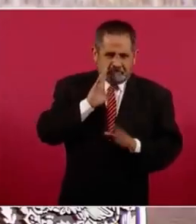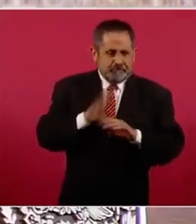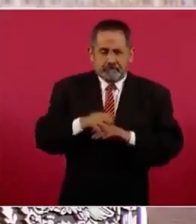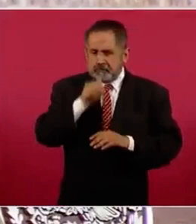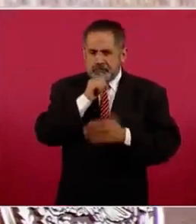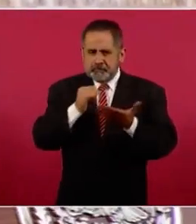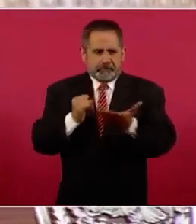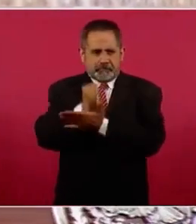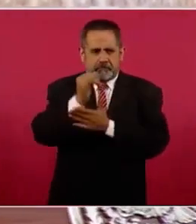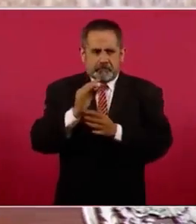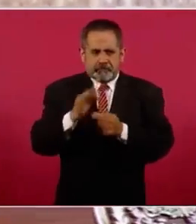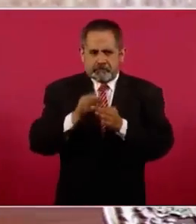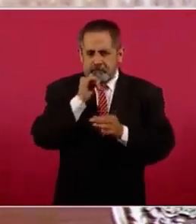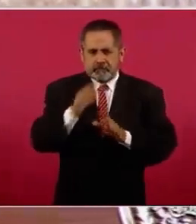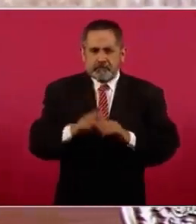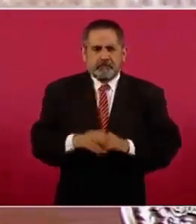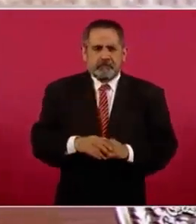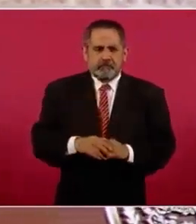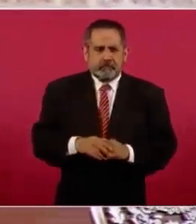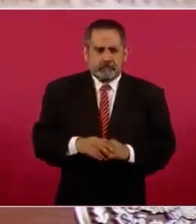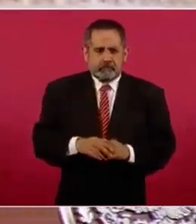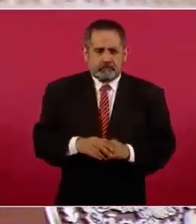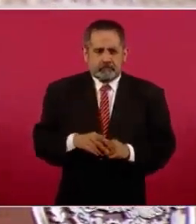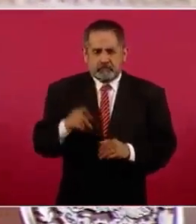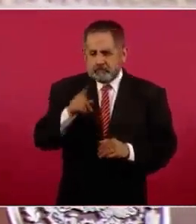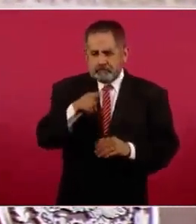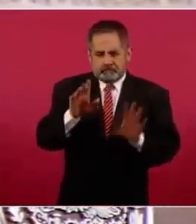todavía no está definido, no a lo básico,